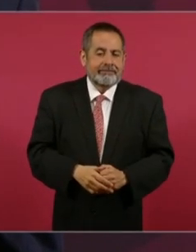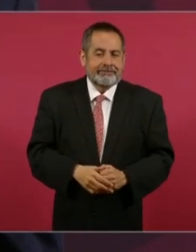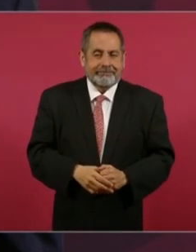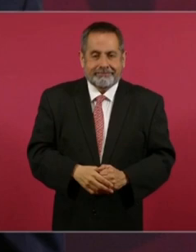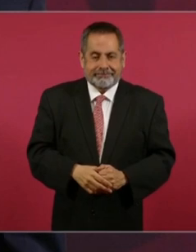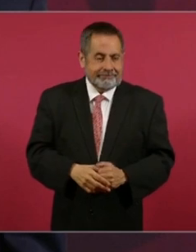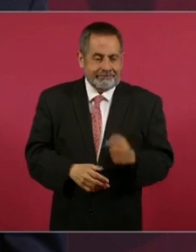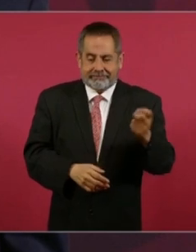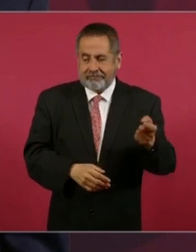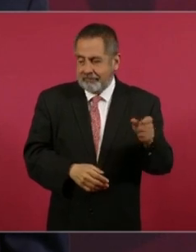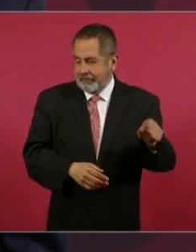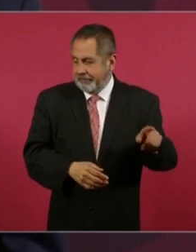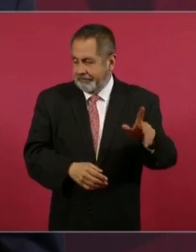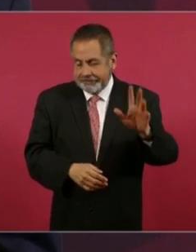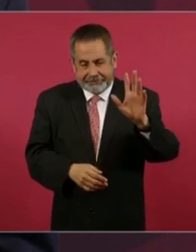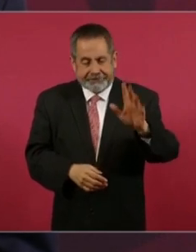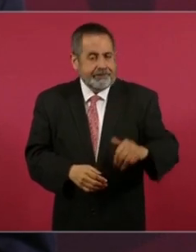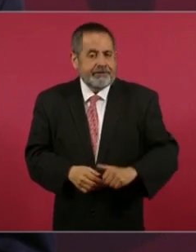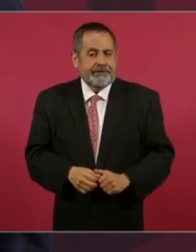es